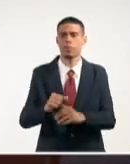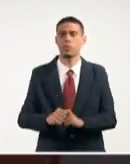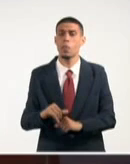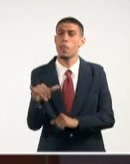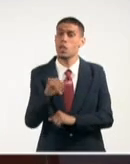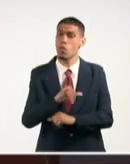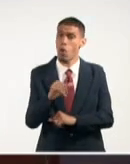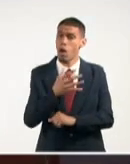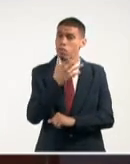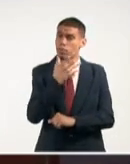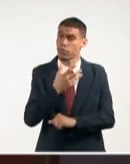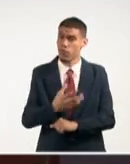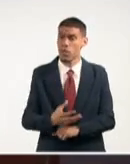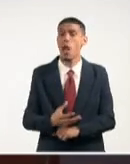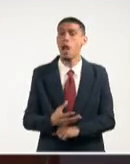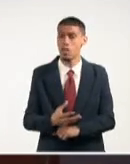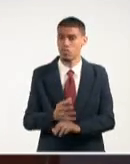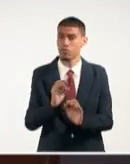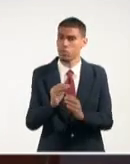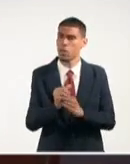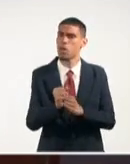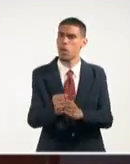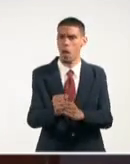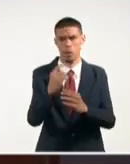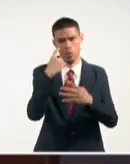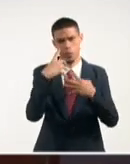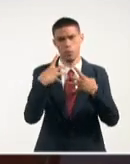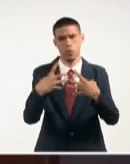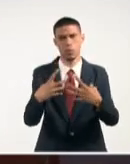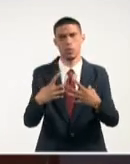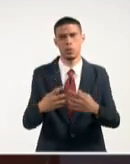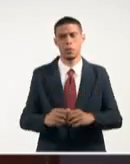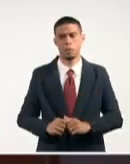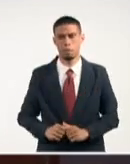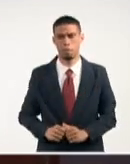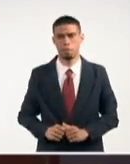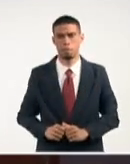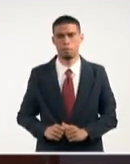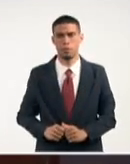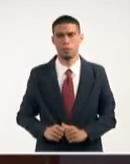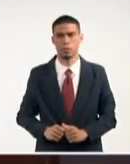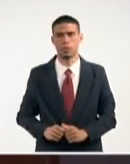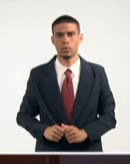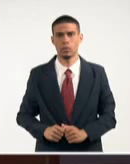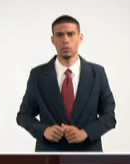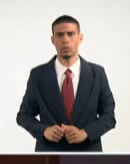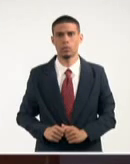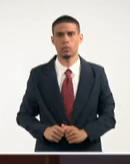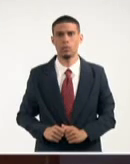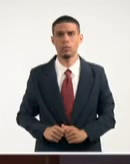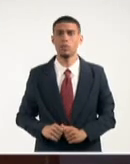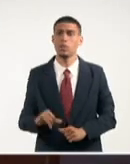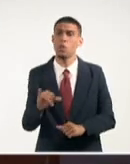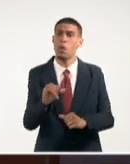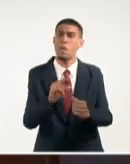la Revolución Cubana, Fidel Castro Ruz, por la existencia de un